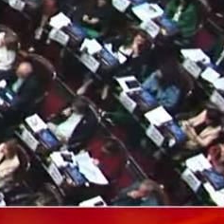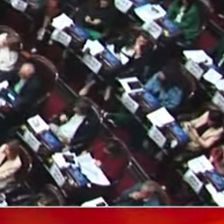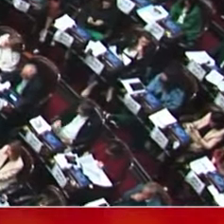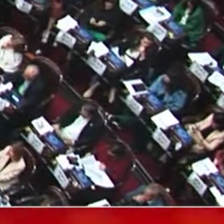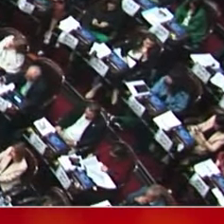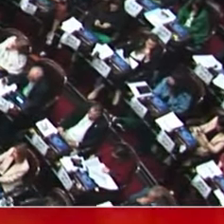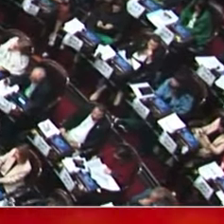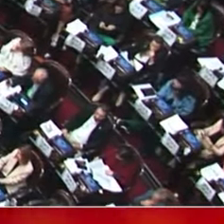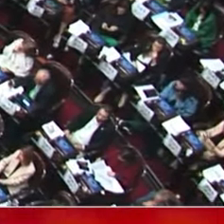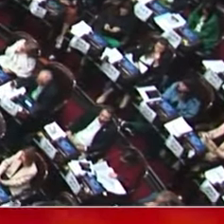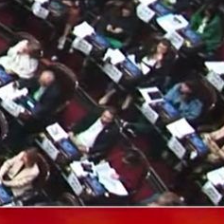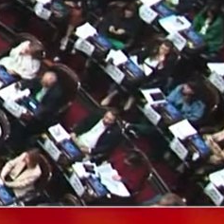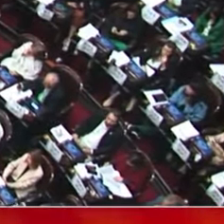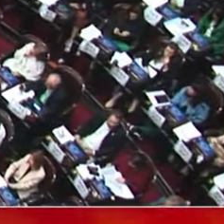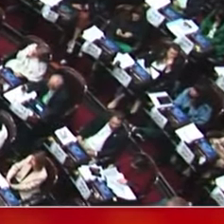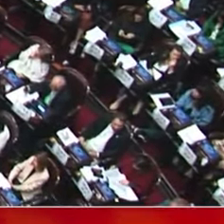diputada